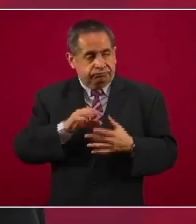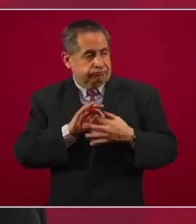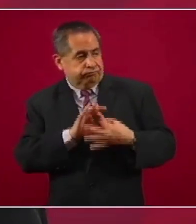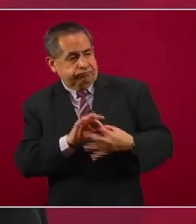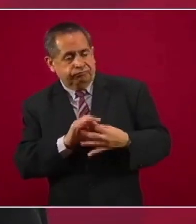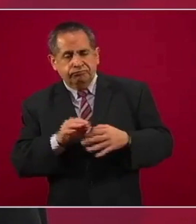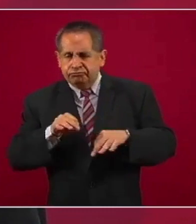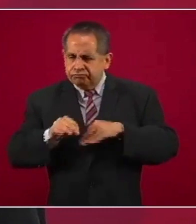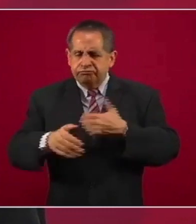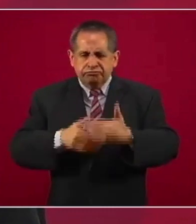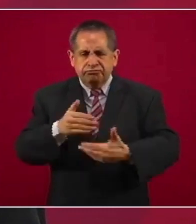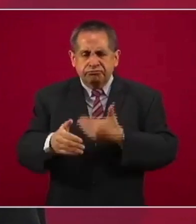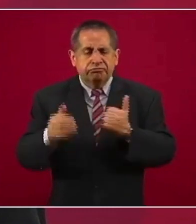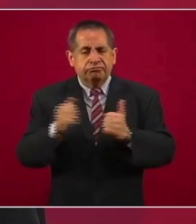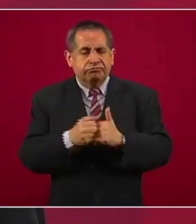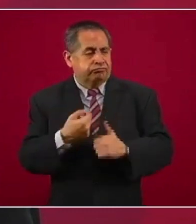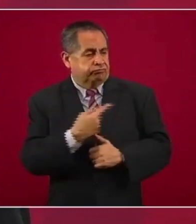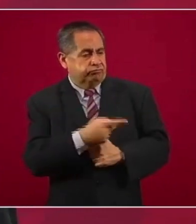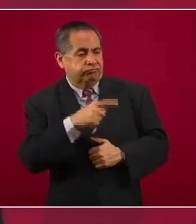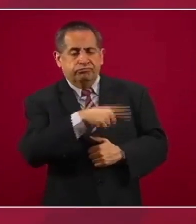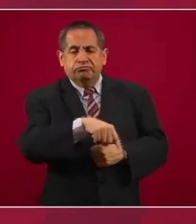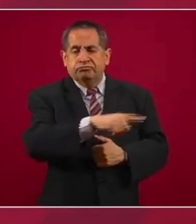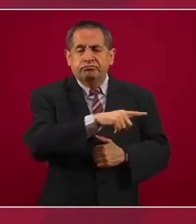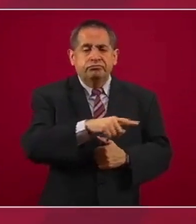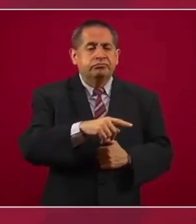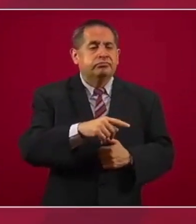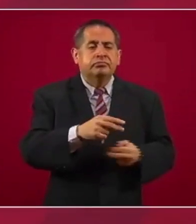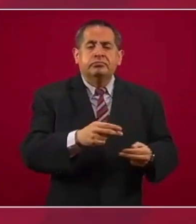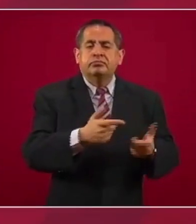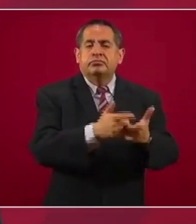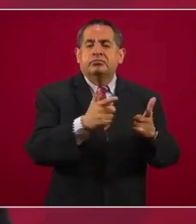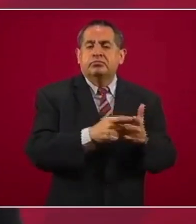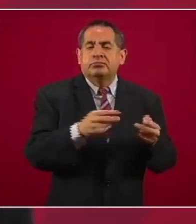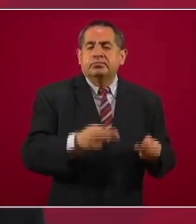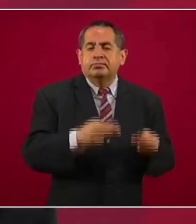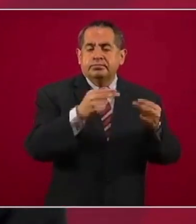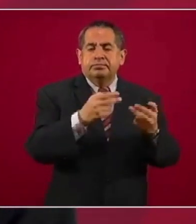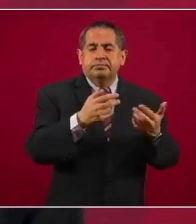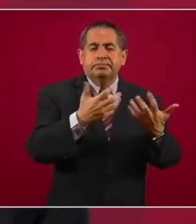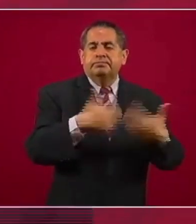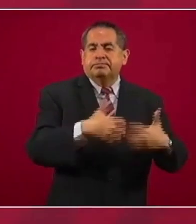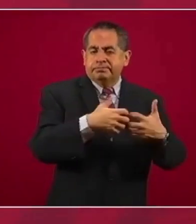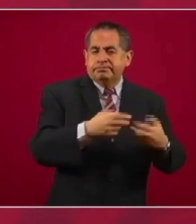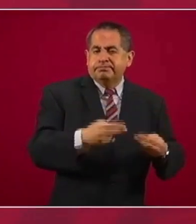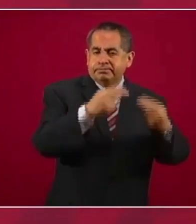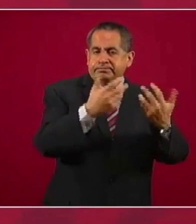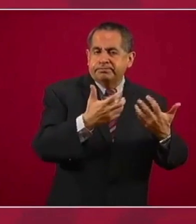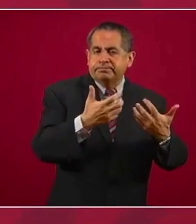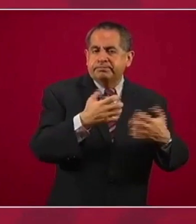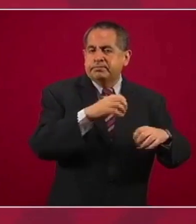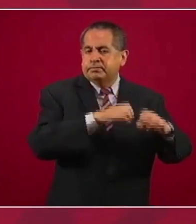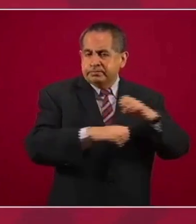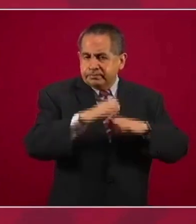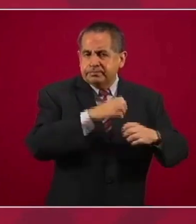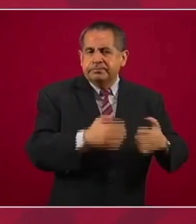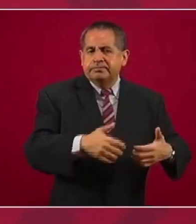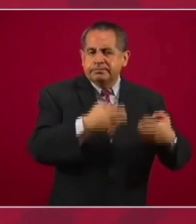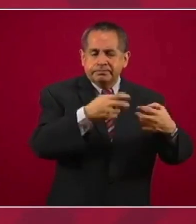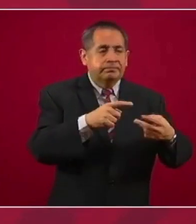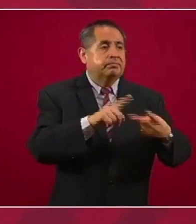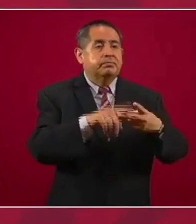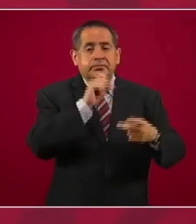coordinada con el sector laboral, con los